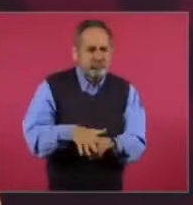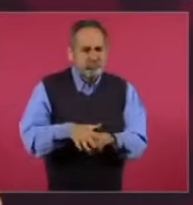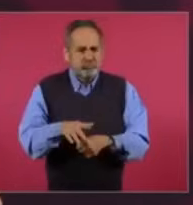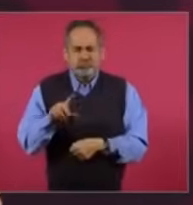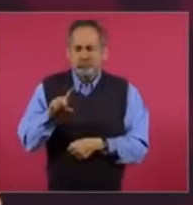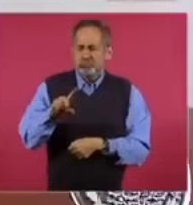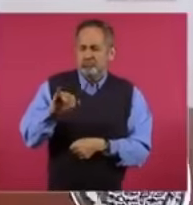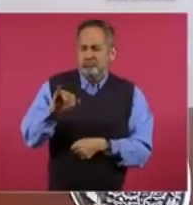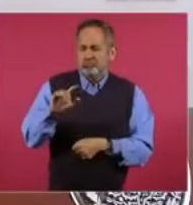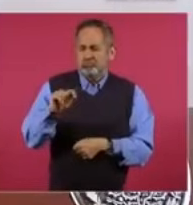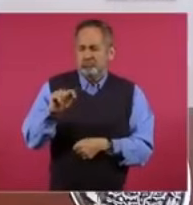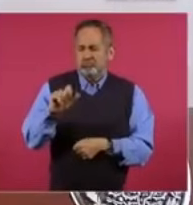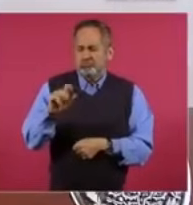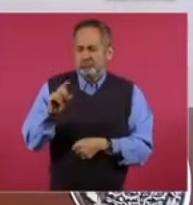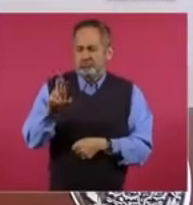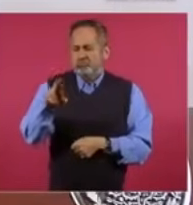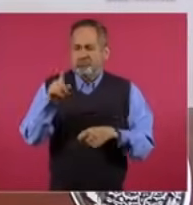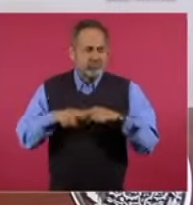dictadura.